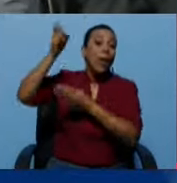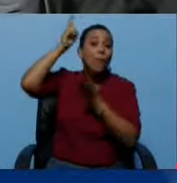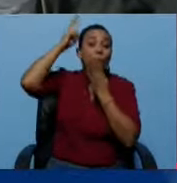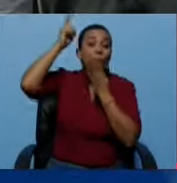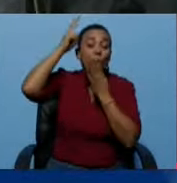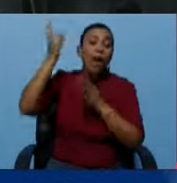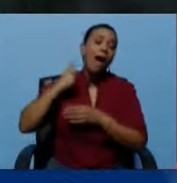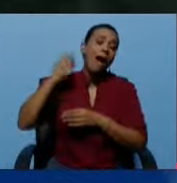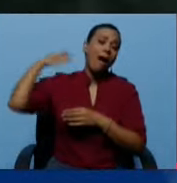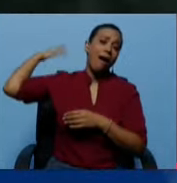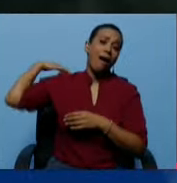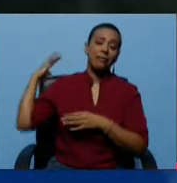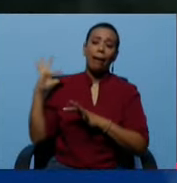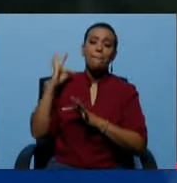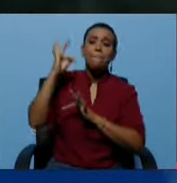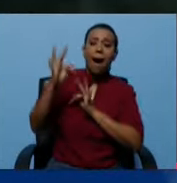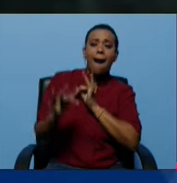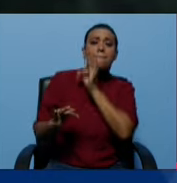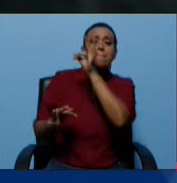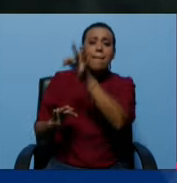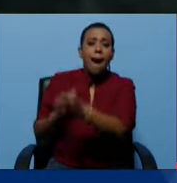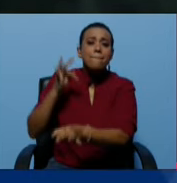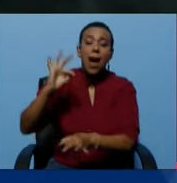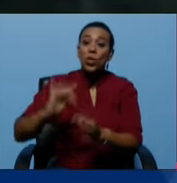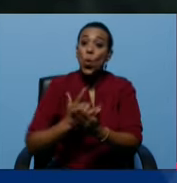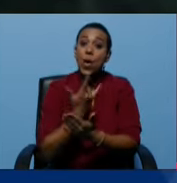indígenas. Todo lo que es hierba.